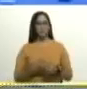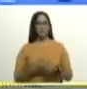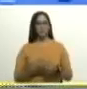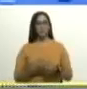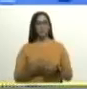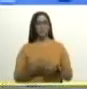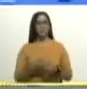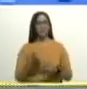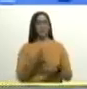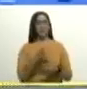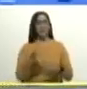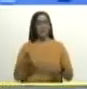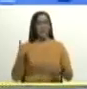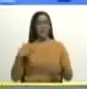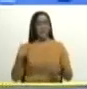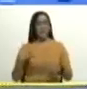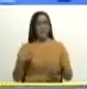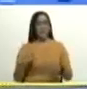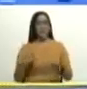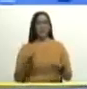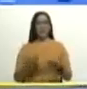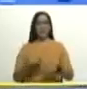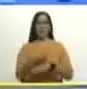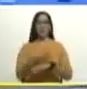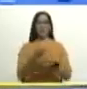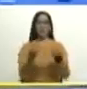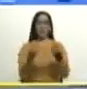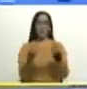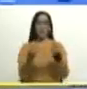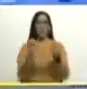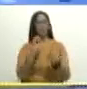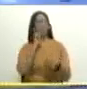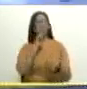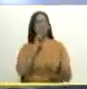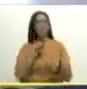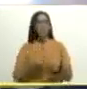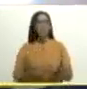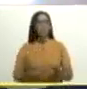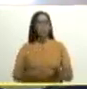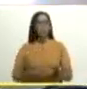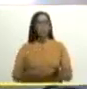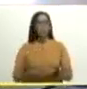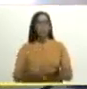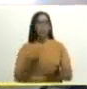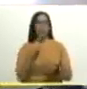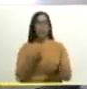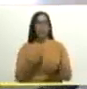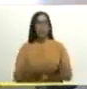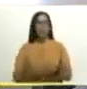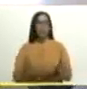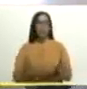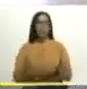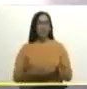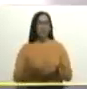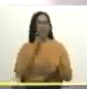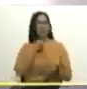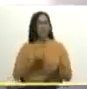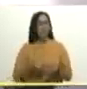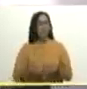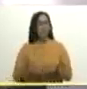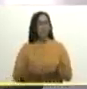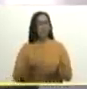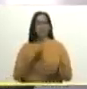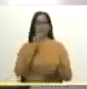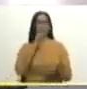Y cada quien que importa, lo importa con su dinerito. ¿O miento? ¿Qué dice José David? ¿Miento?